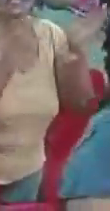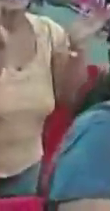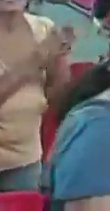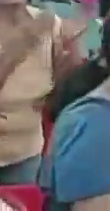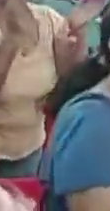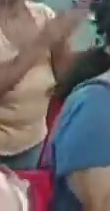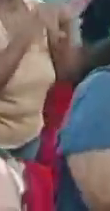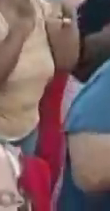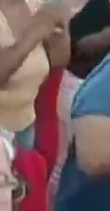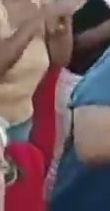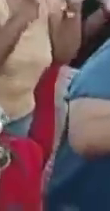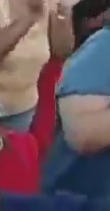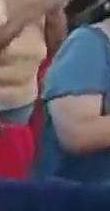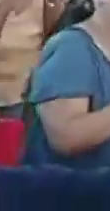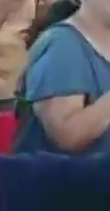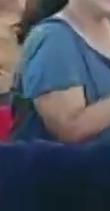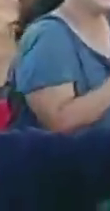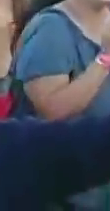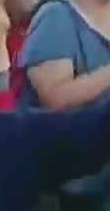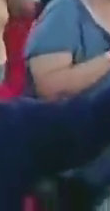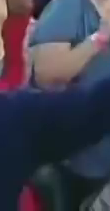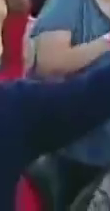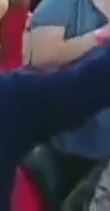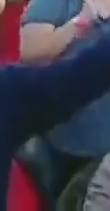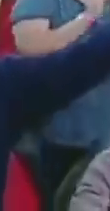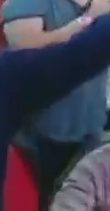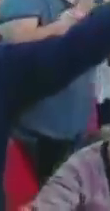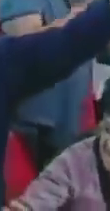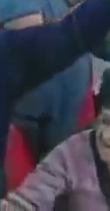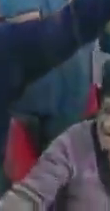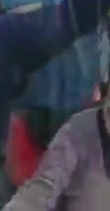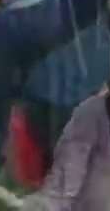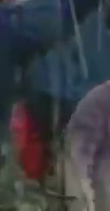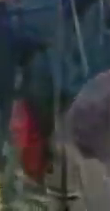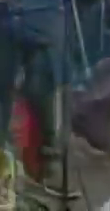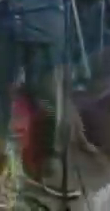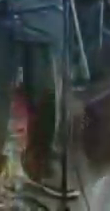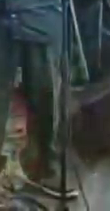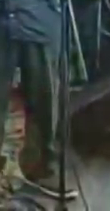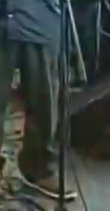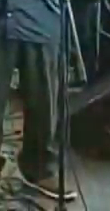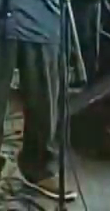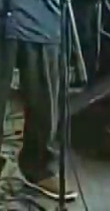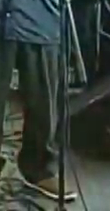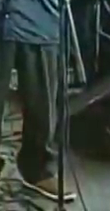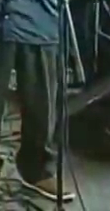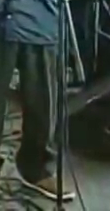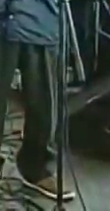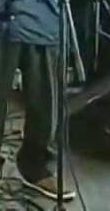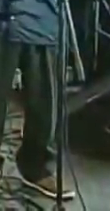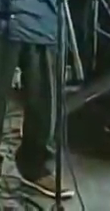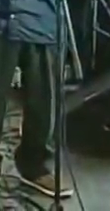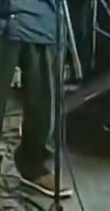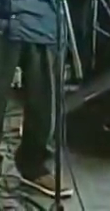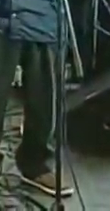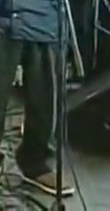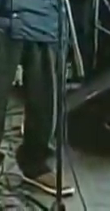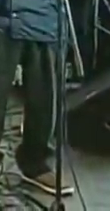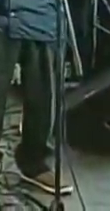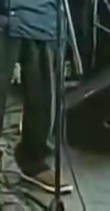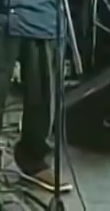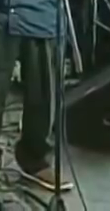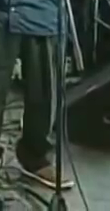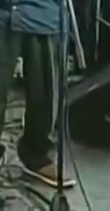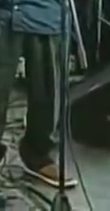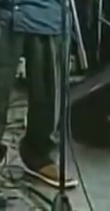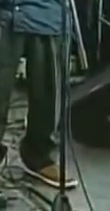Que la felicidad sea nuestro himno. Se quiebren las copas de cristal, que la felicidad